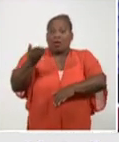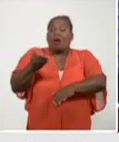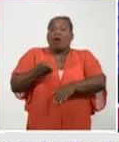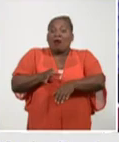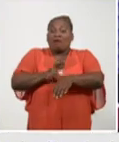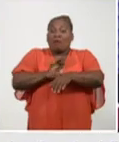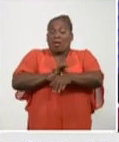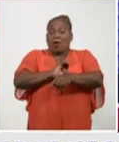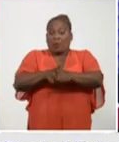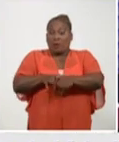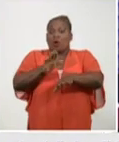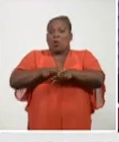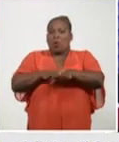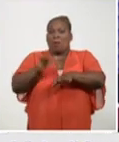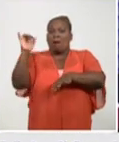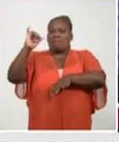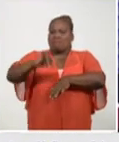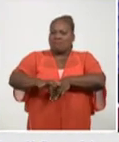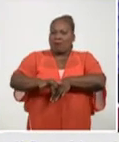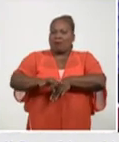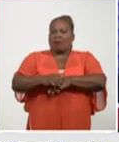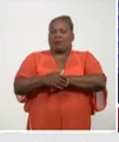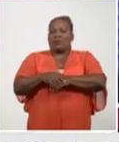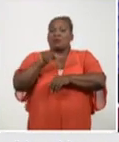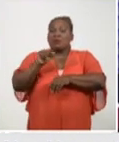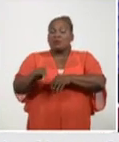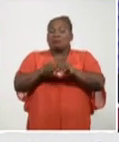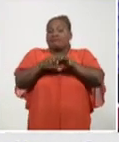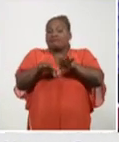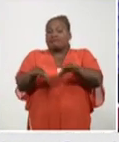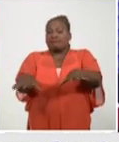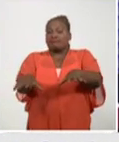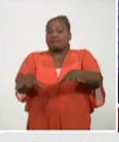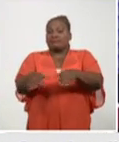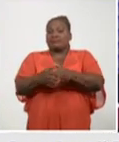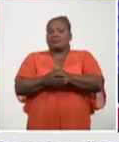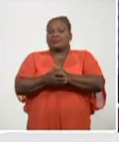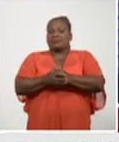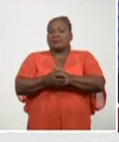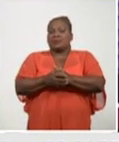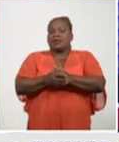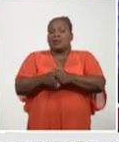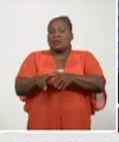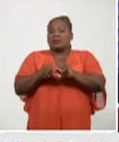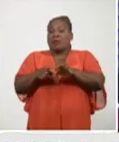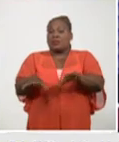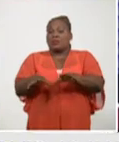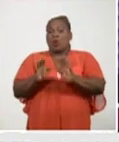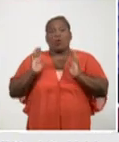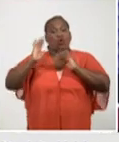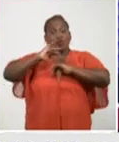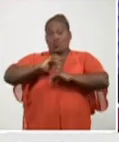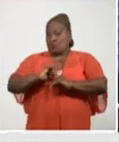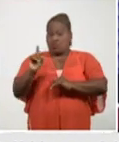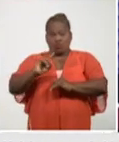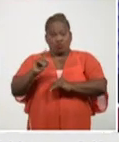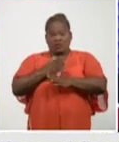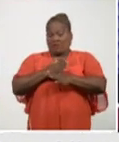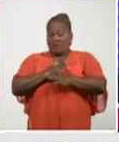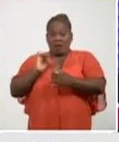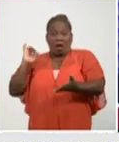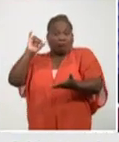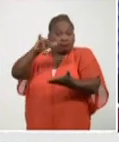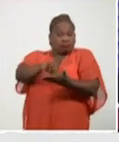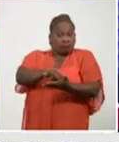infectados y se ha producido la transmisión. Se ha producido la transmisión no porque han llegado los viajeros, o sea, porque llegaron